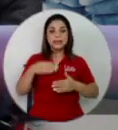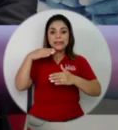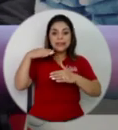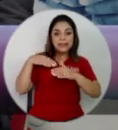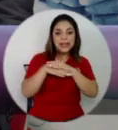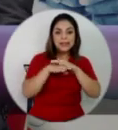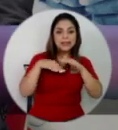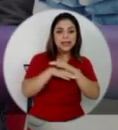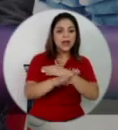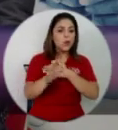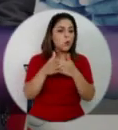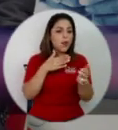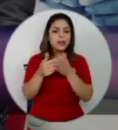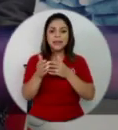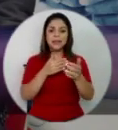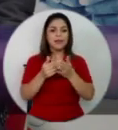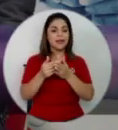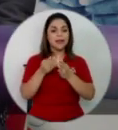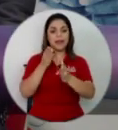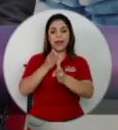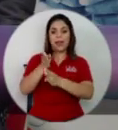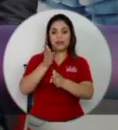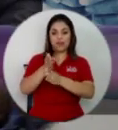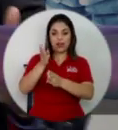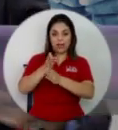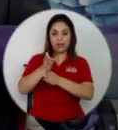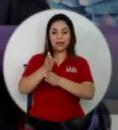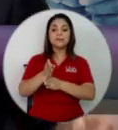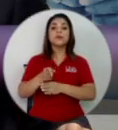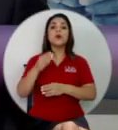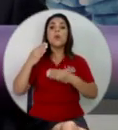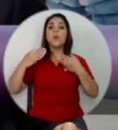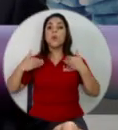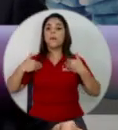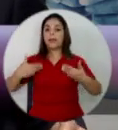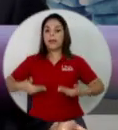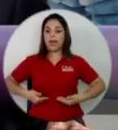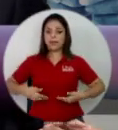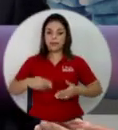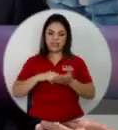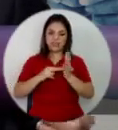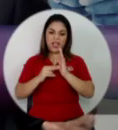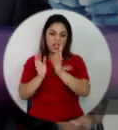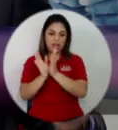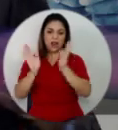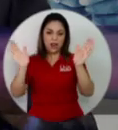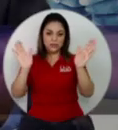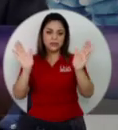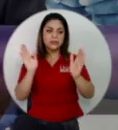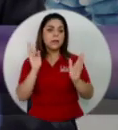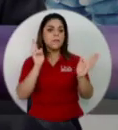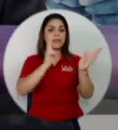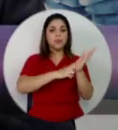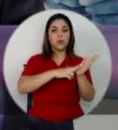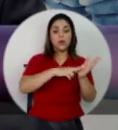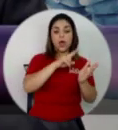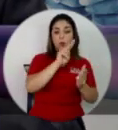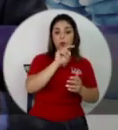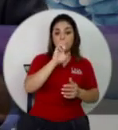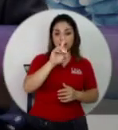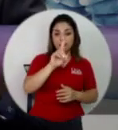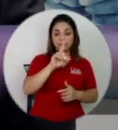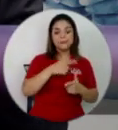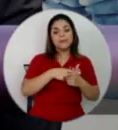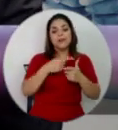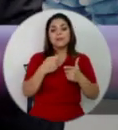de las universidades en las carreras propias de la sede de Alajuela, las humanidades las llevaban en la UNED. Y entonces creo que eso facilitaba